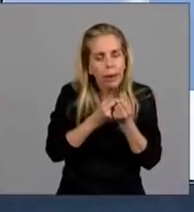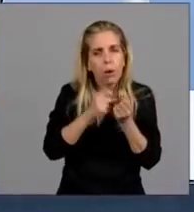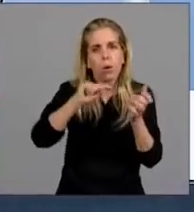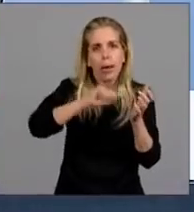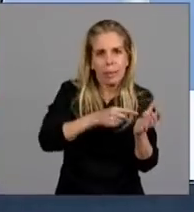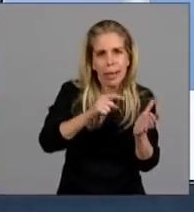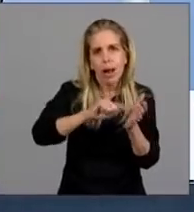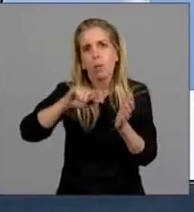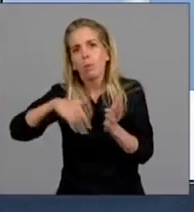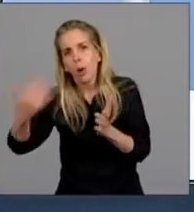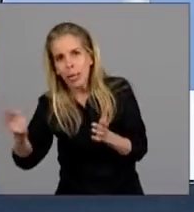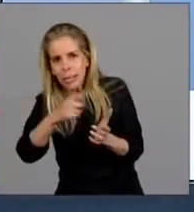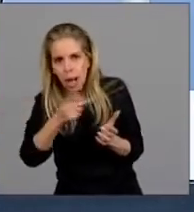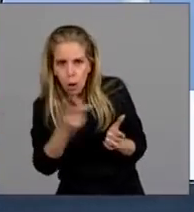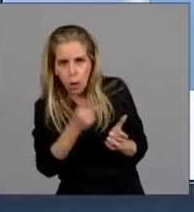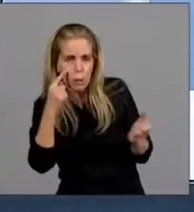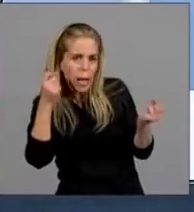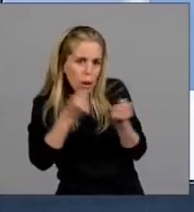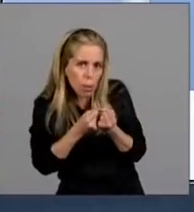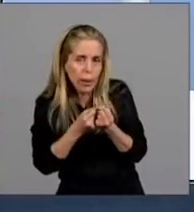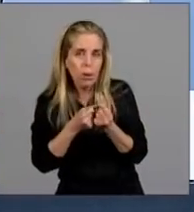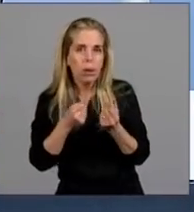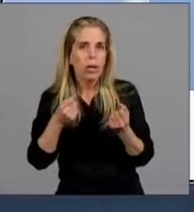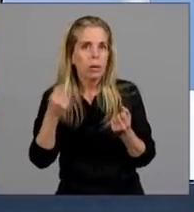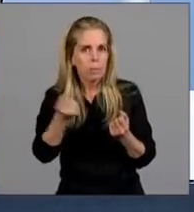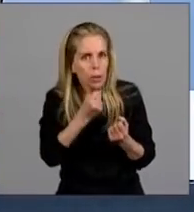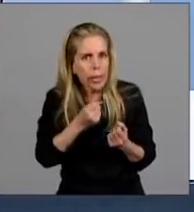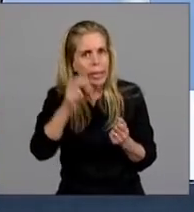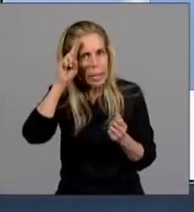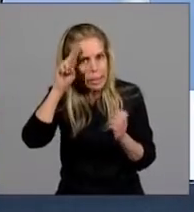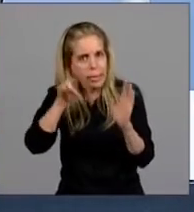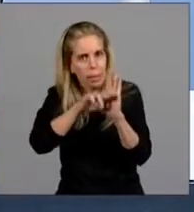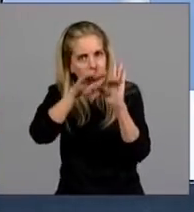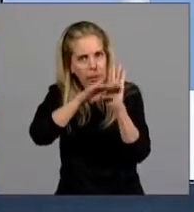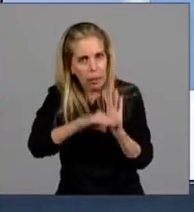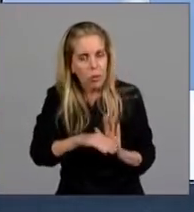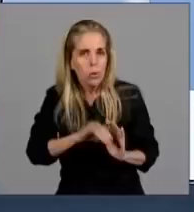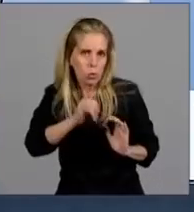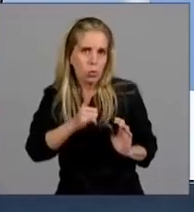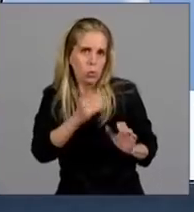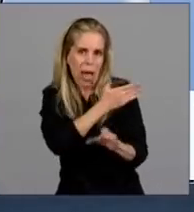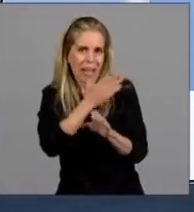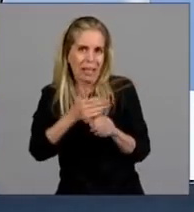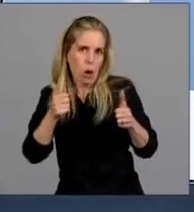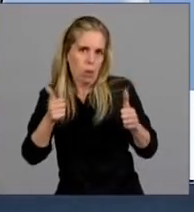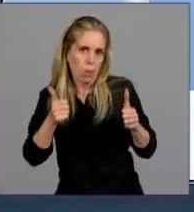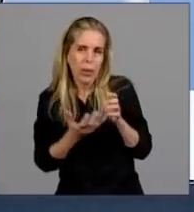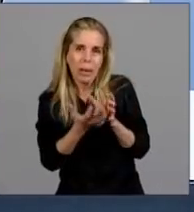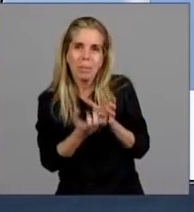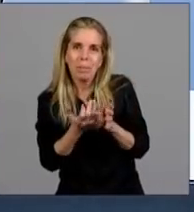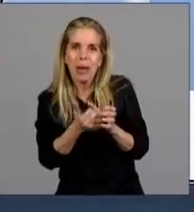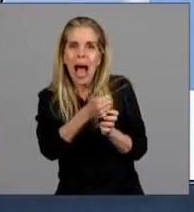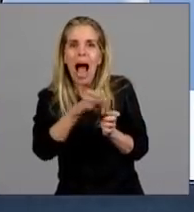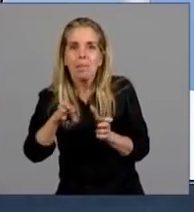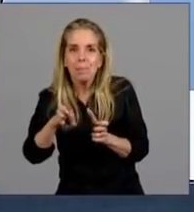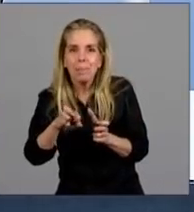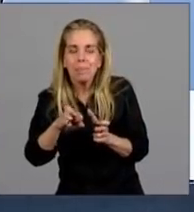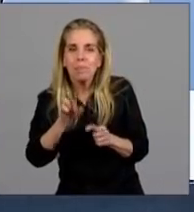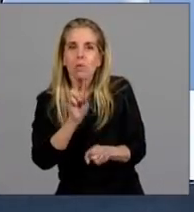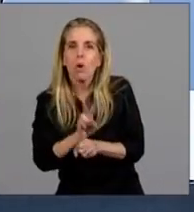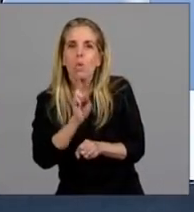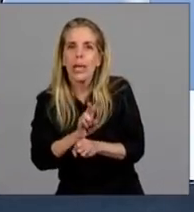para lograr que se respete y ha servido muchísimo la aplicación Cuidar. Se